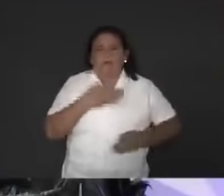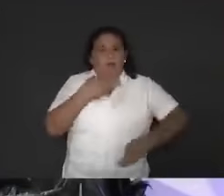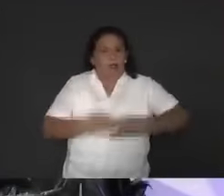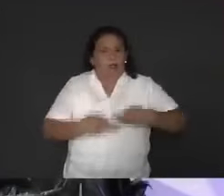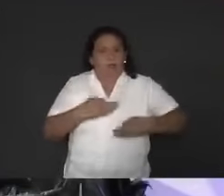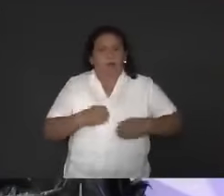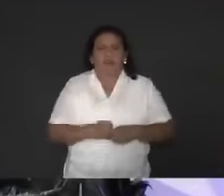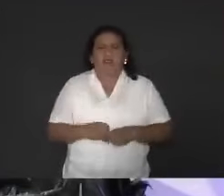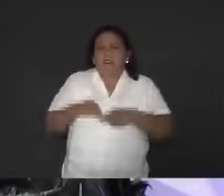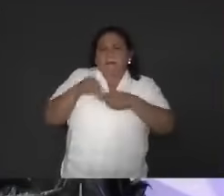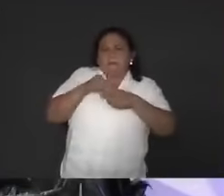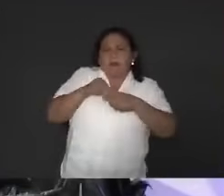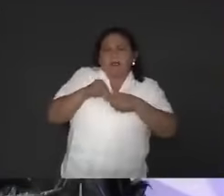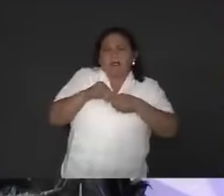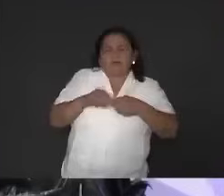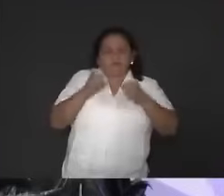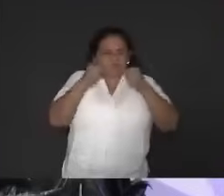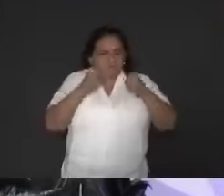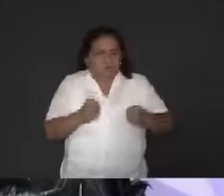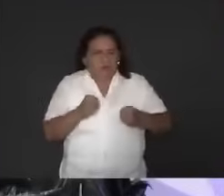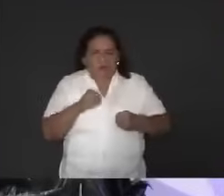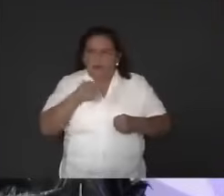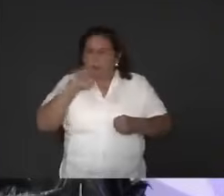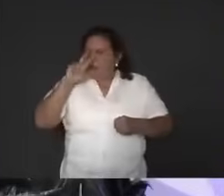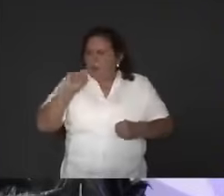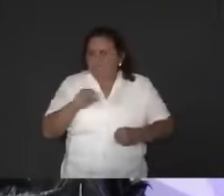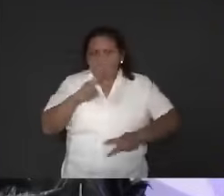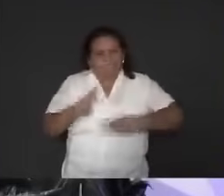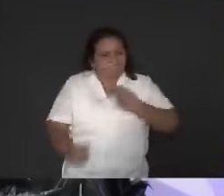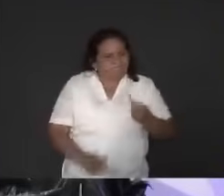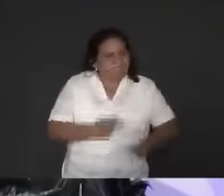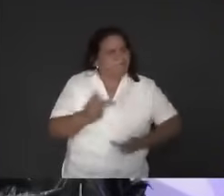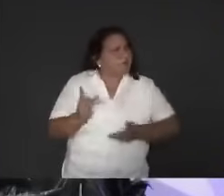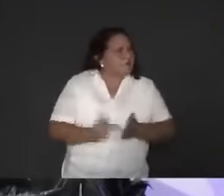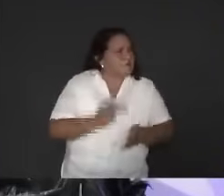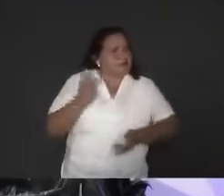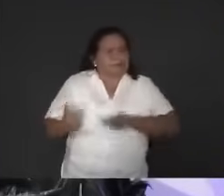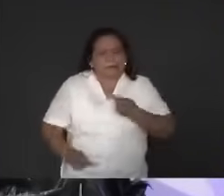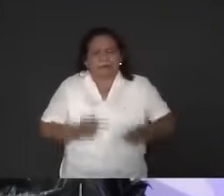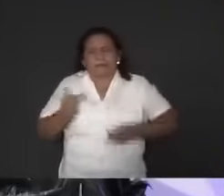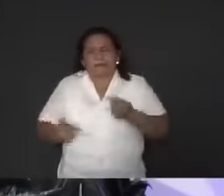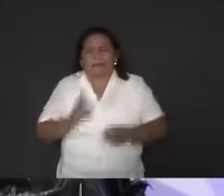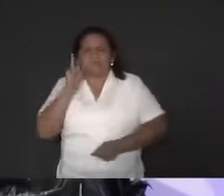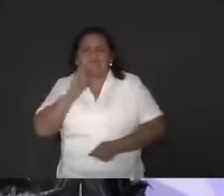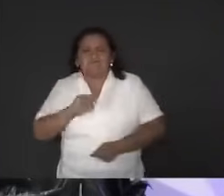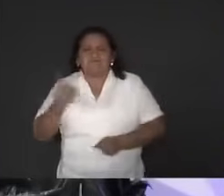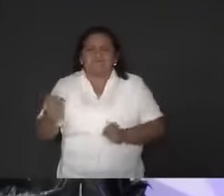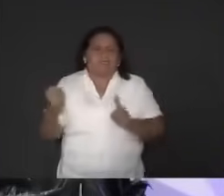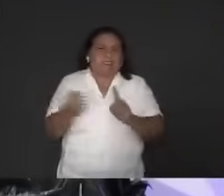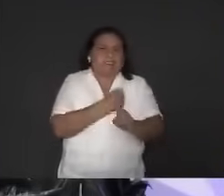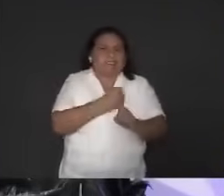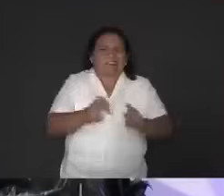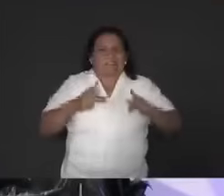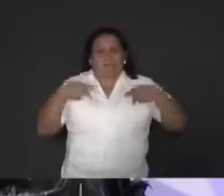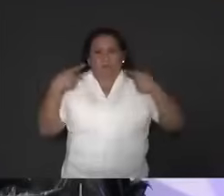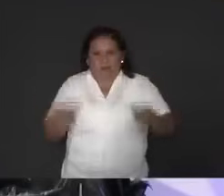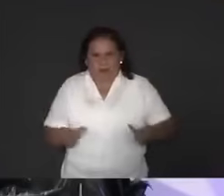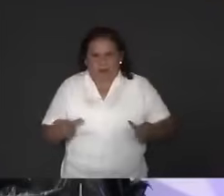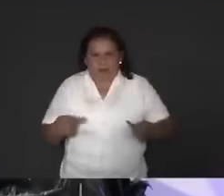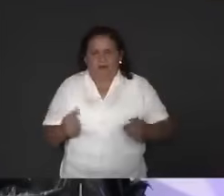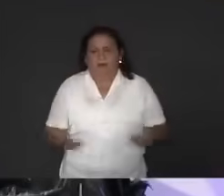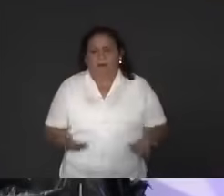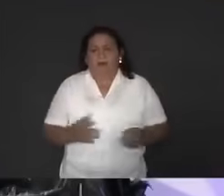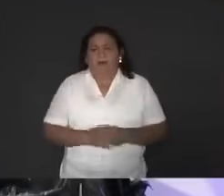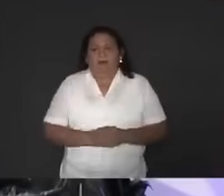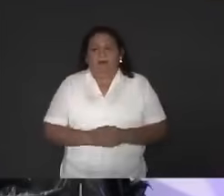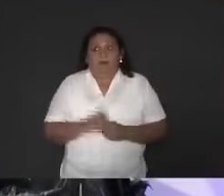violeta, garantizando que no se revictimice a las mujeres que sufren de violencia. Vamos a garantizar, con respeto